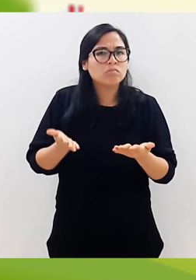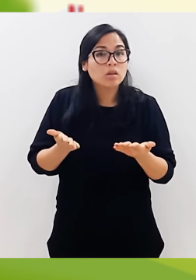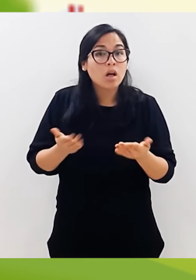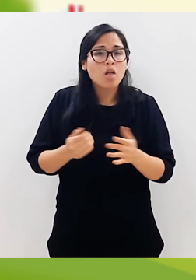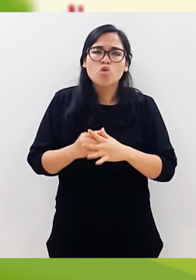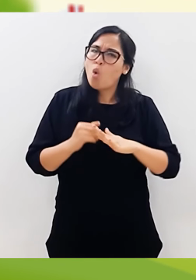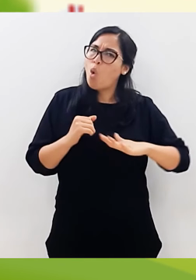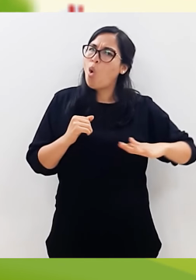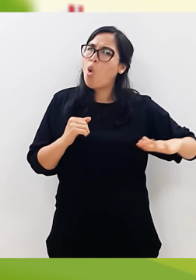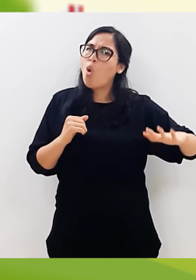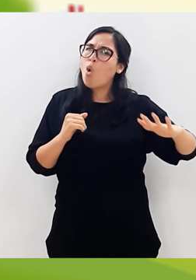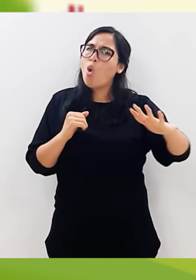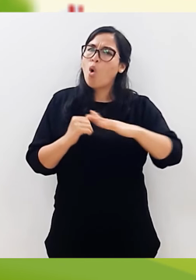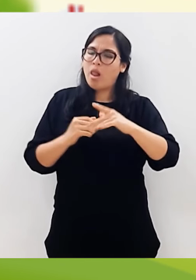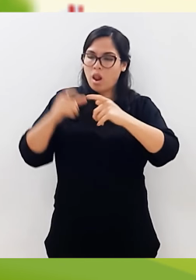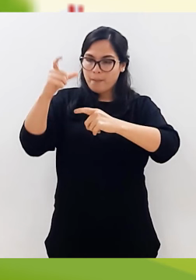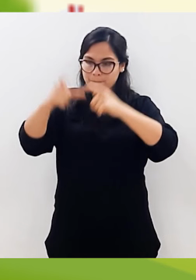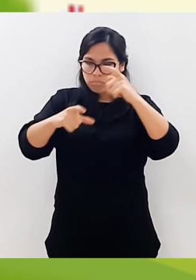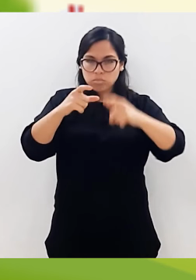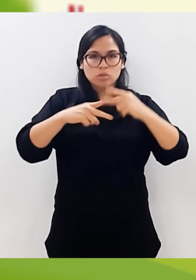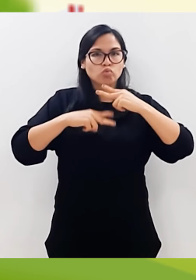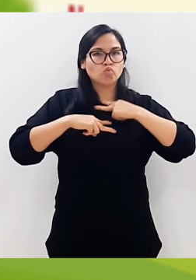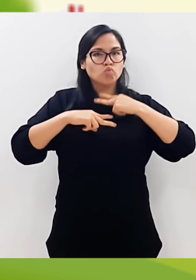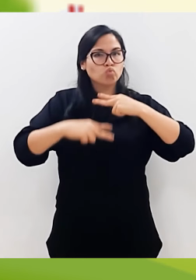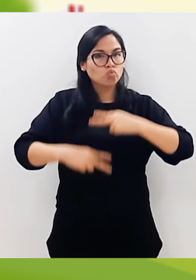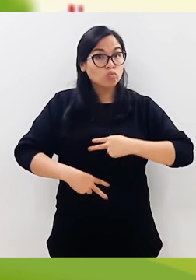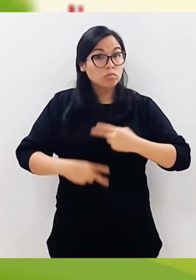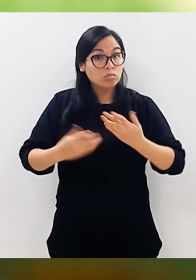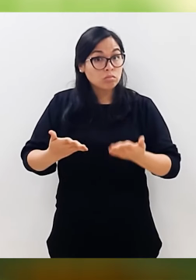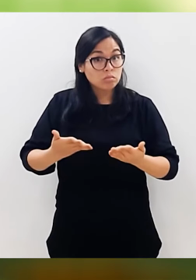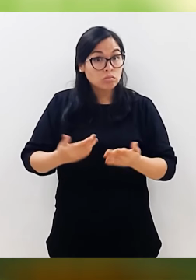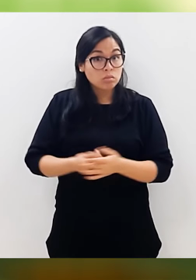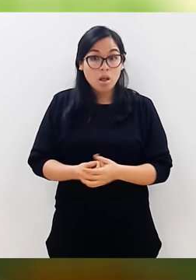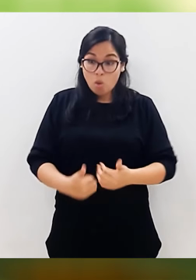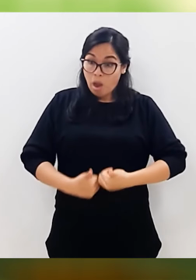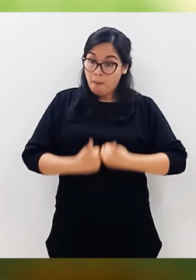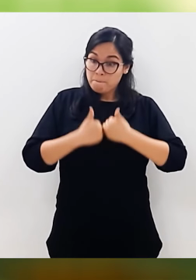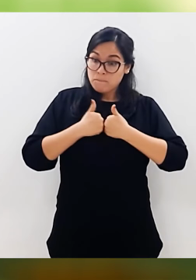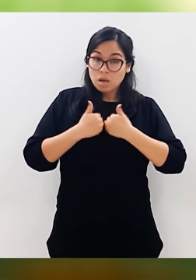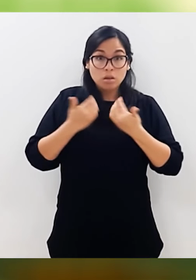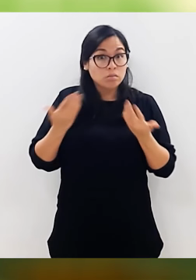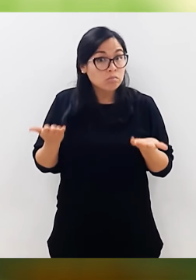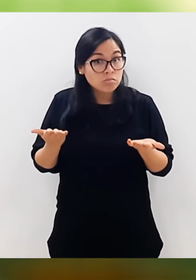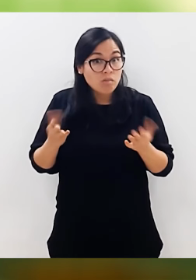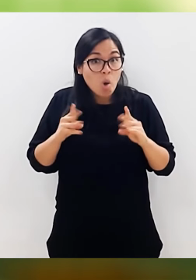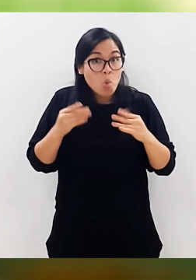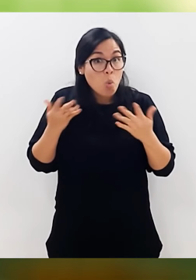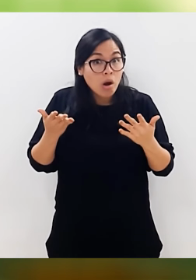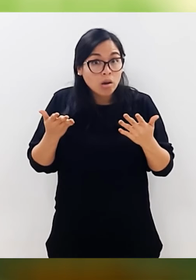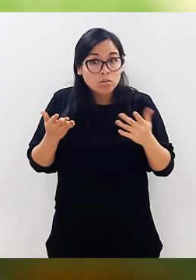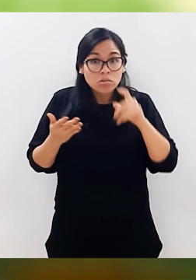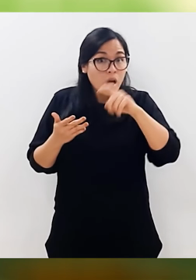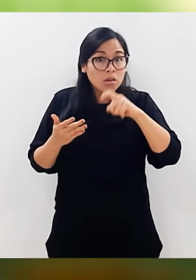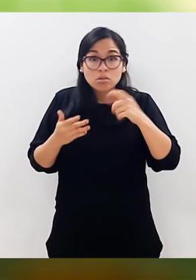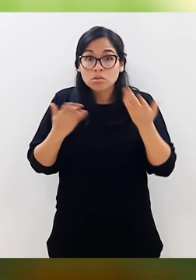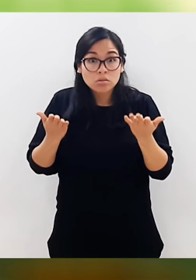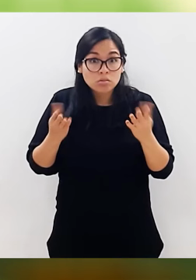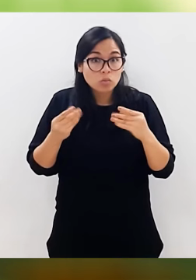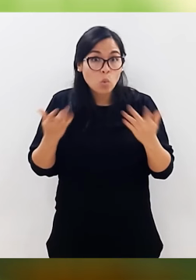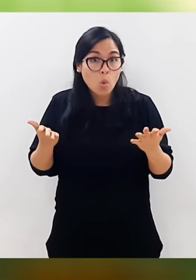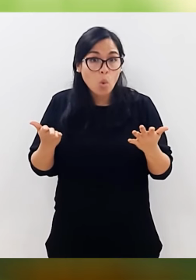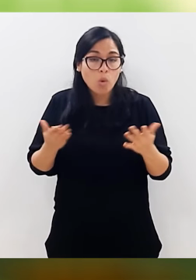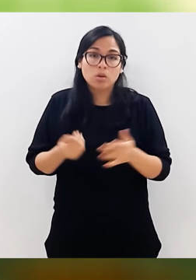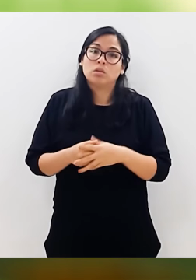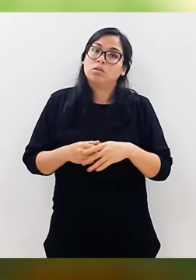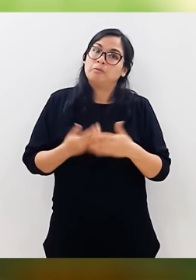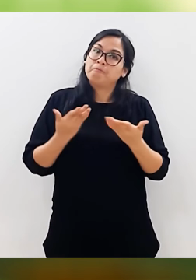corresponde a todo ser humano. Si no hay vida, no existiríamos.